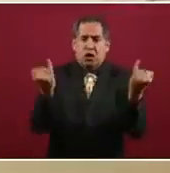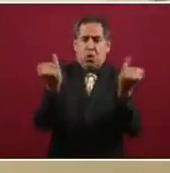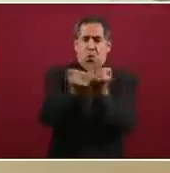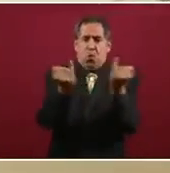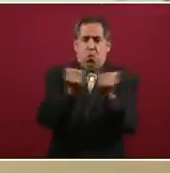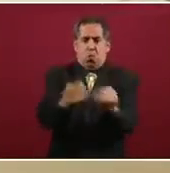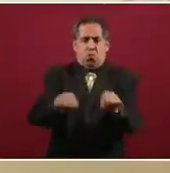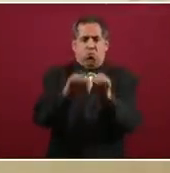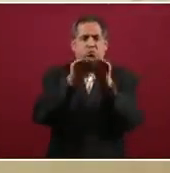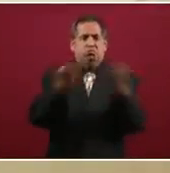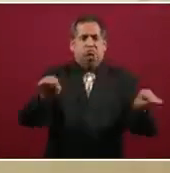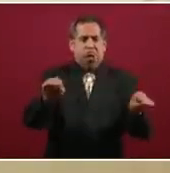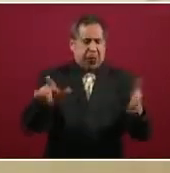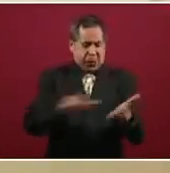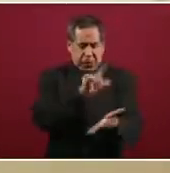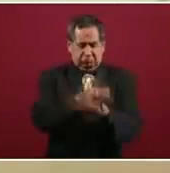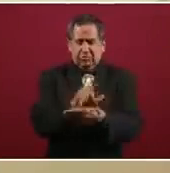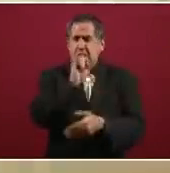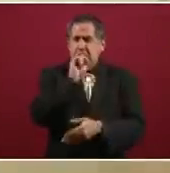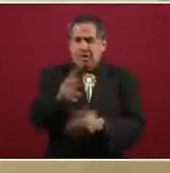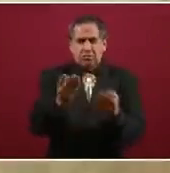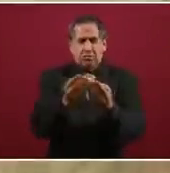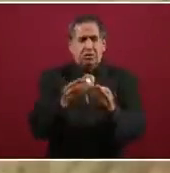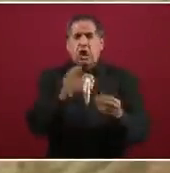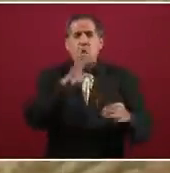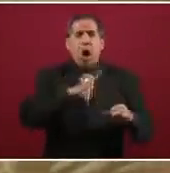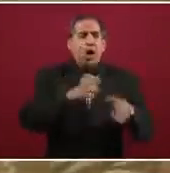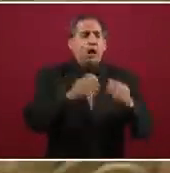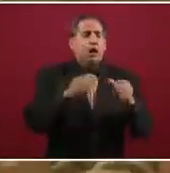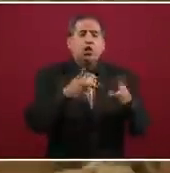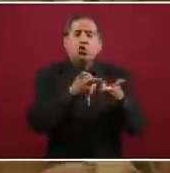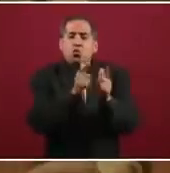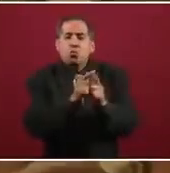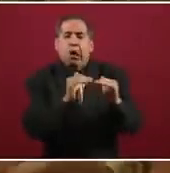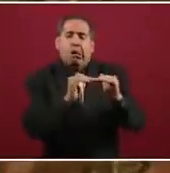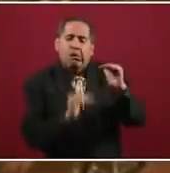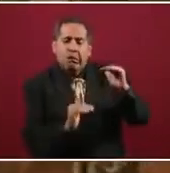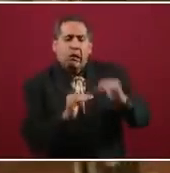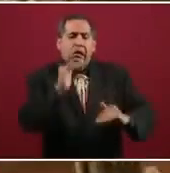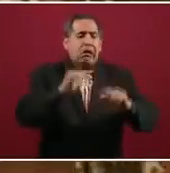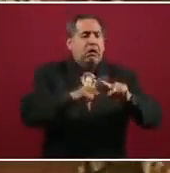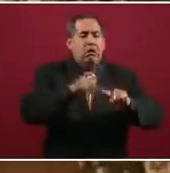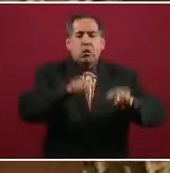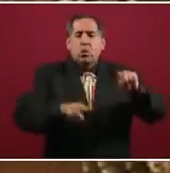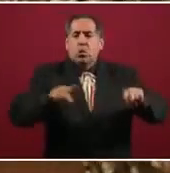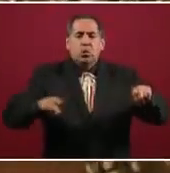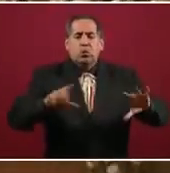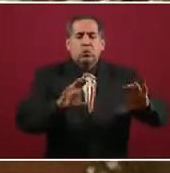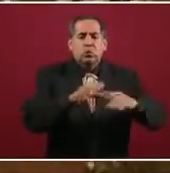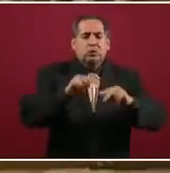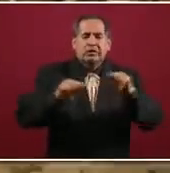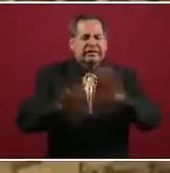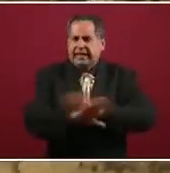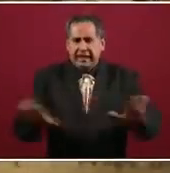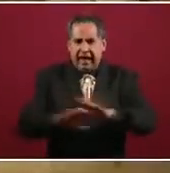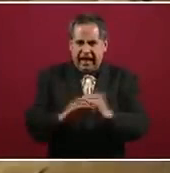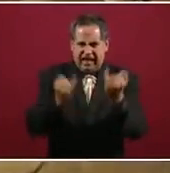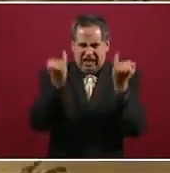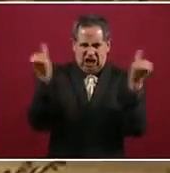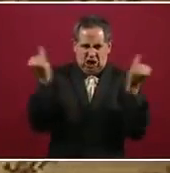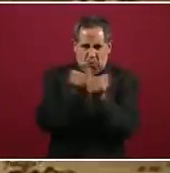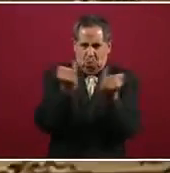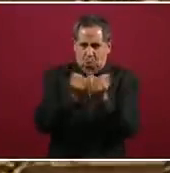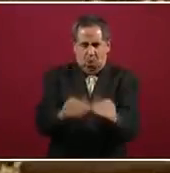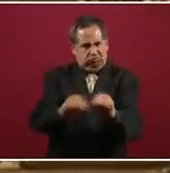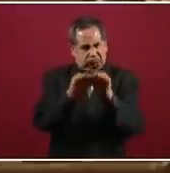ley, y con ello suprime las distinciones de castas de una sociedad estamental basada en las castas. Somos iguales ante la ley y por lo